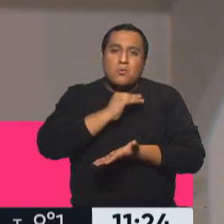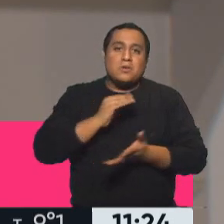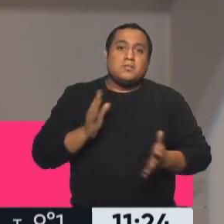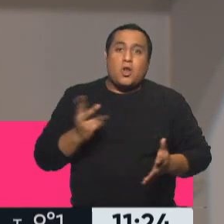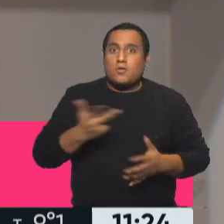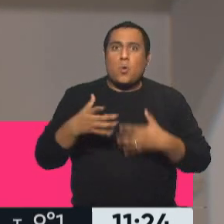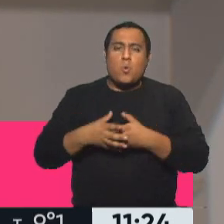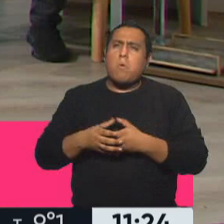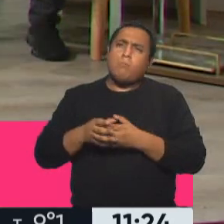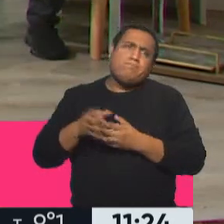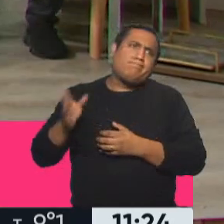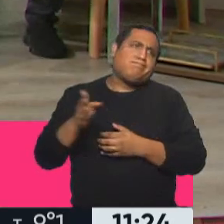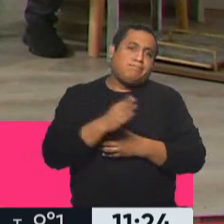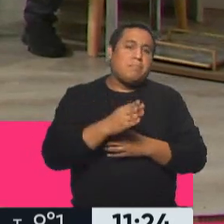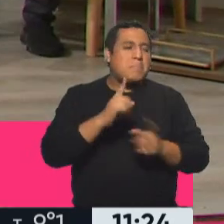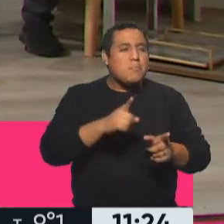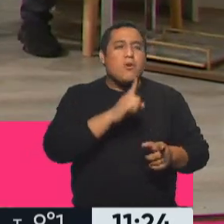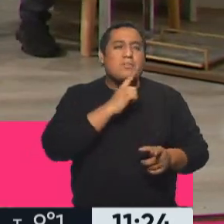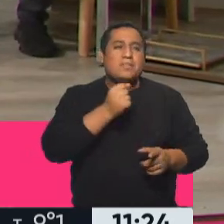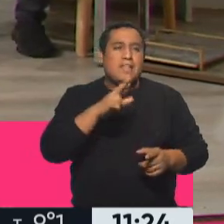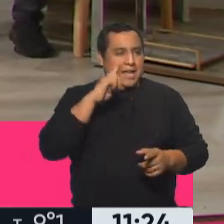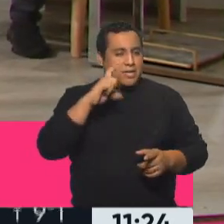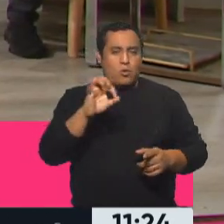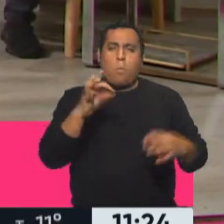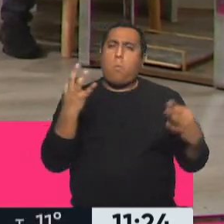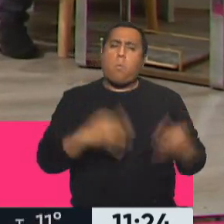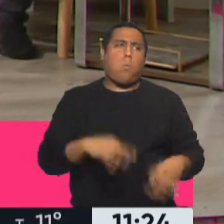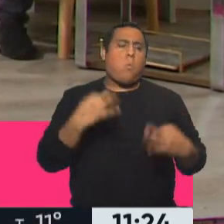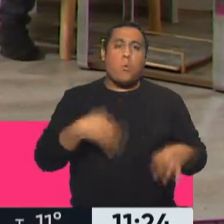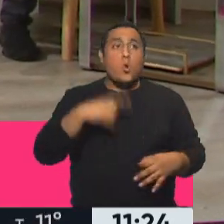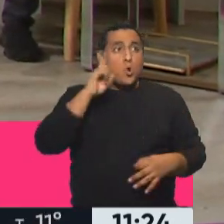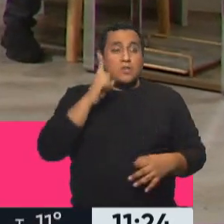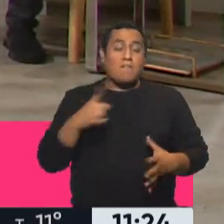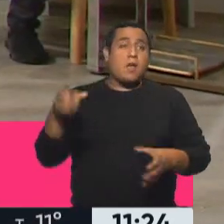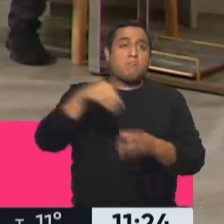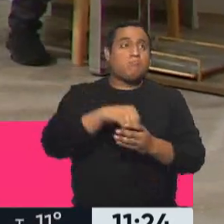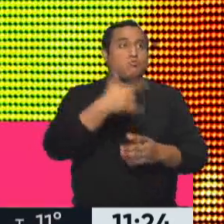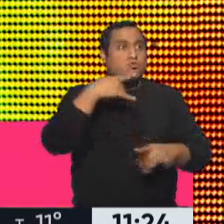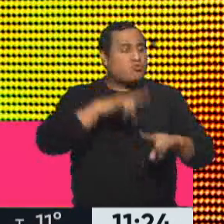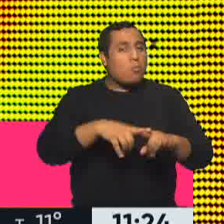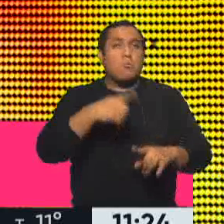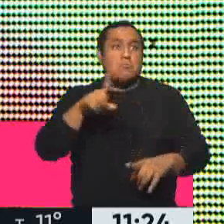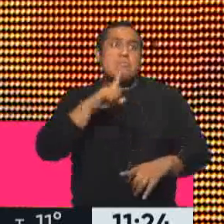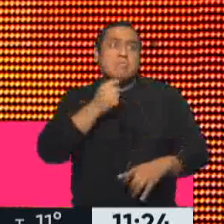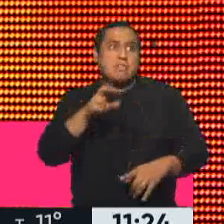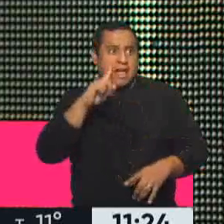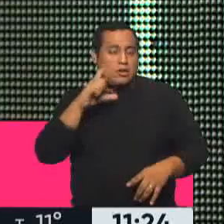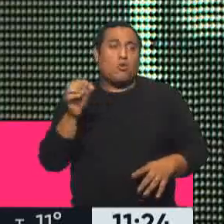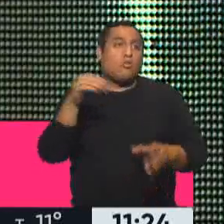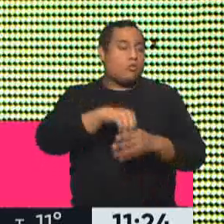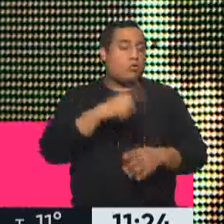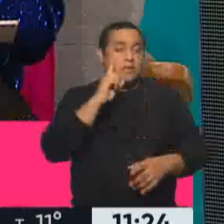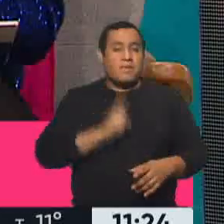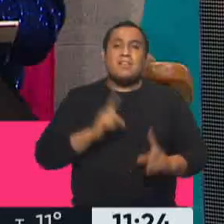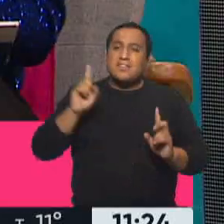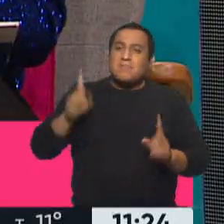por los tres para todos lados. Muy bueno lo de Tarico también. Tarico un capo. Sorprendí. Tarico un Yo capo. No sabía que estaba Tarico en el show. Sí. Y Fernando la San Martín, que es